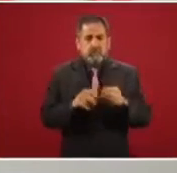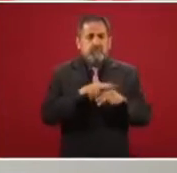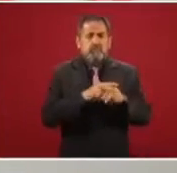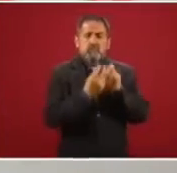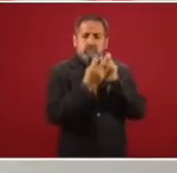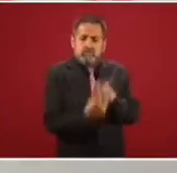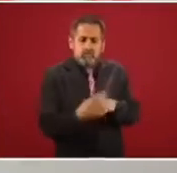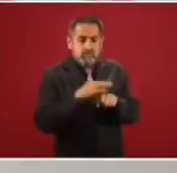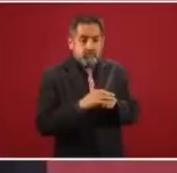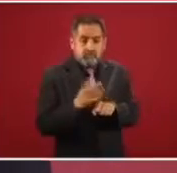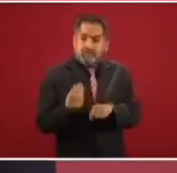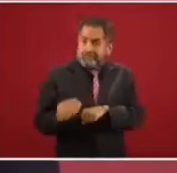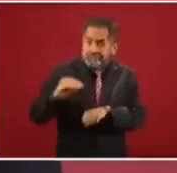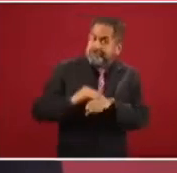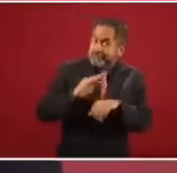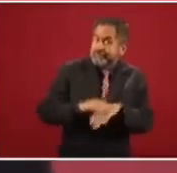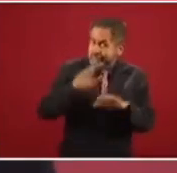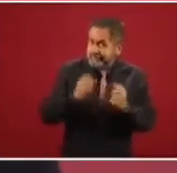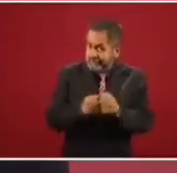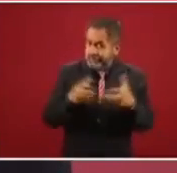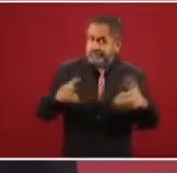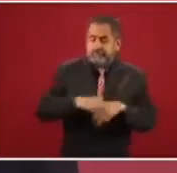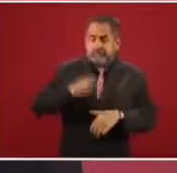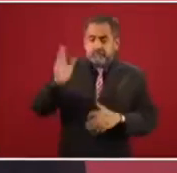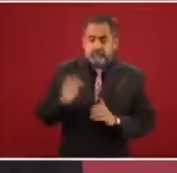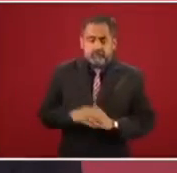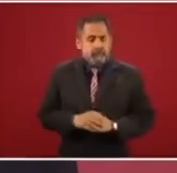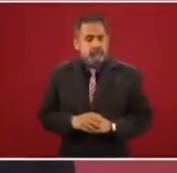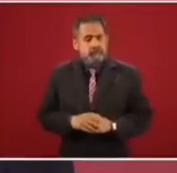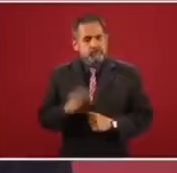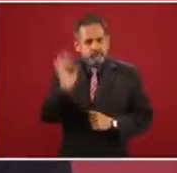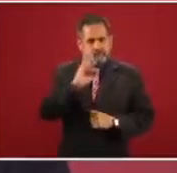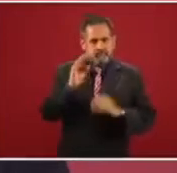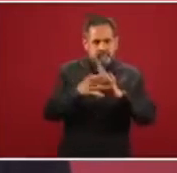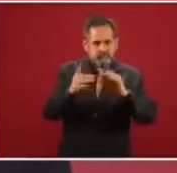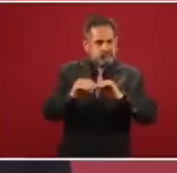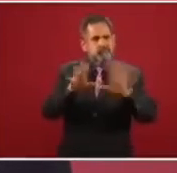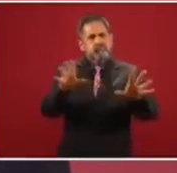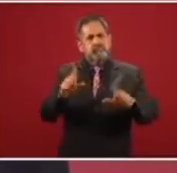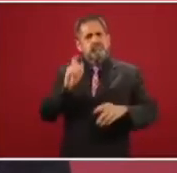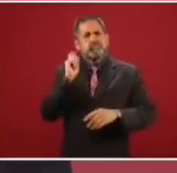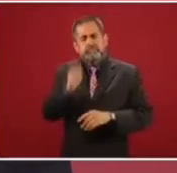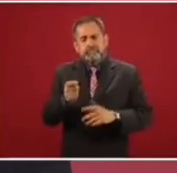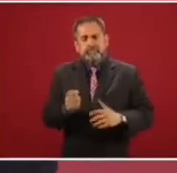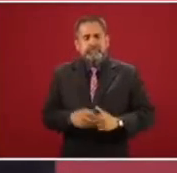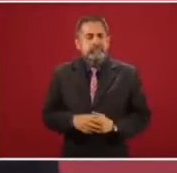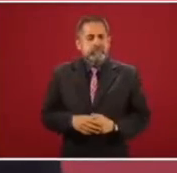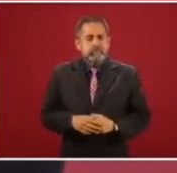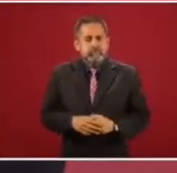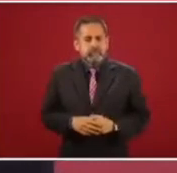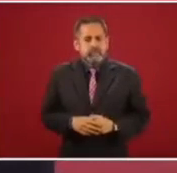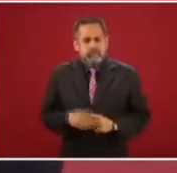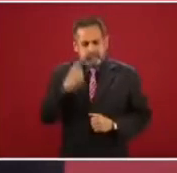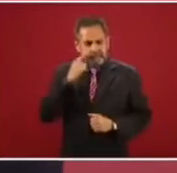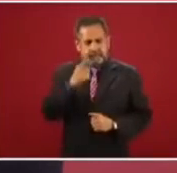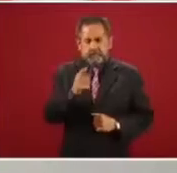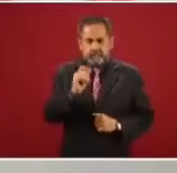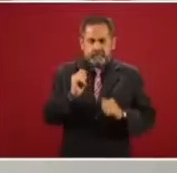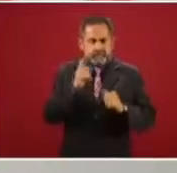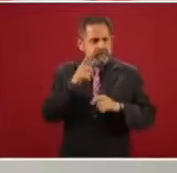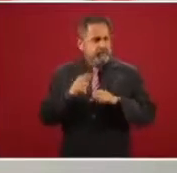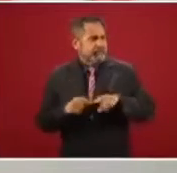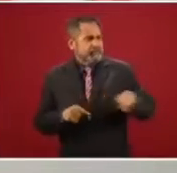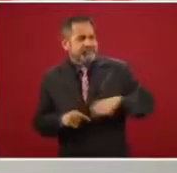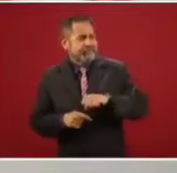le estamos creciendo quizá hay que aclarar todavía más y vencer cualquier tipo de resistencia